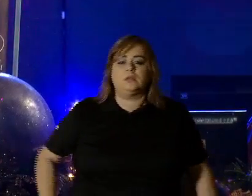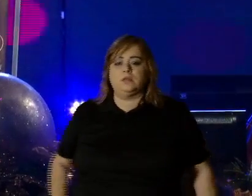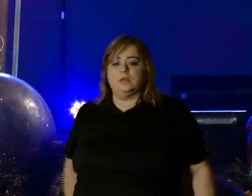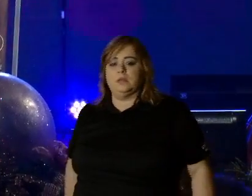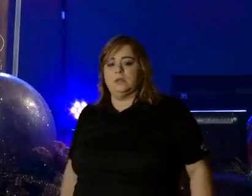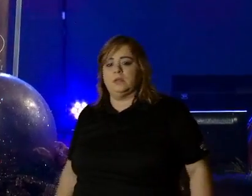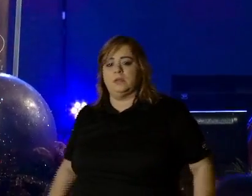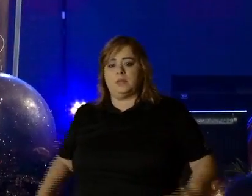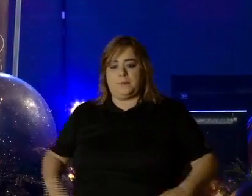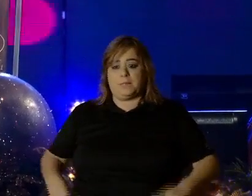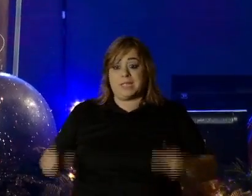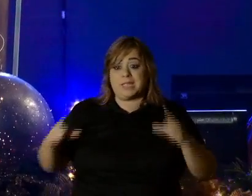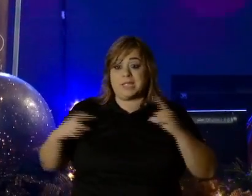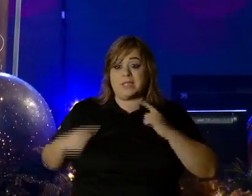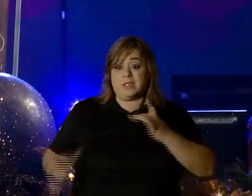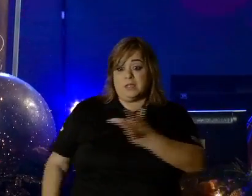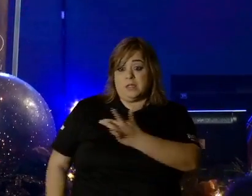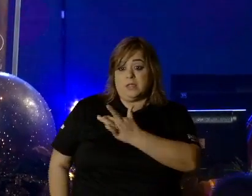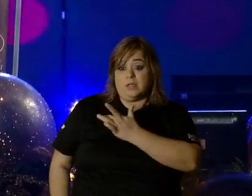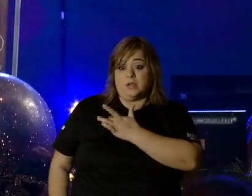mí, mi